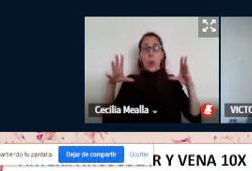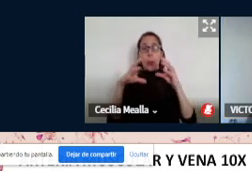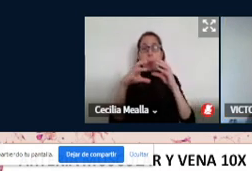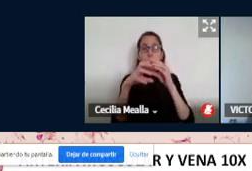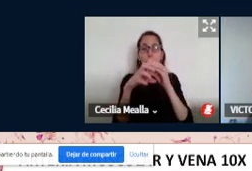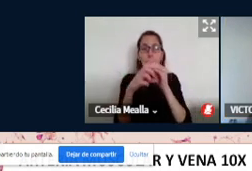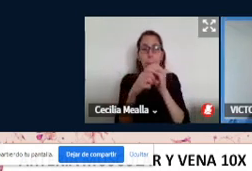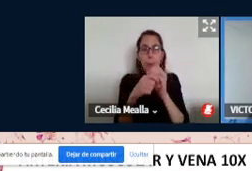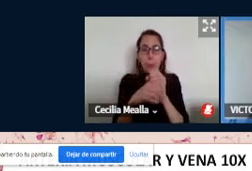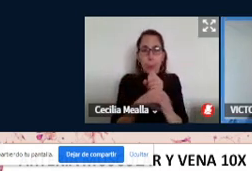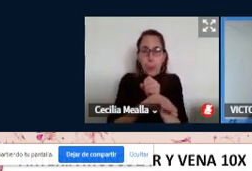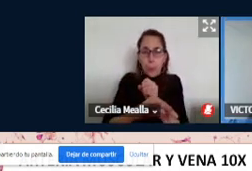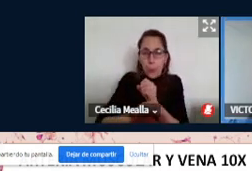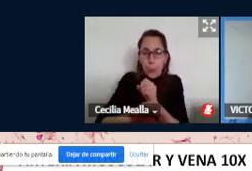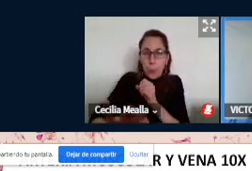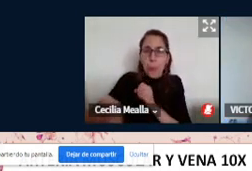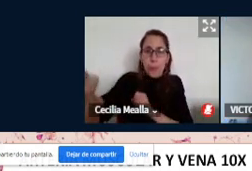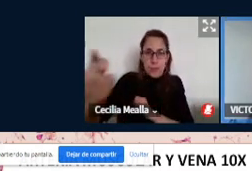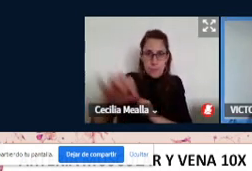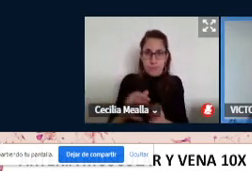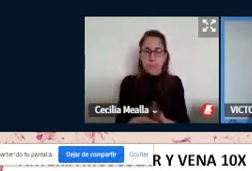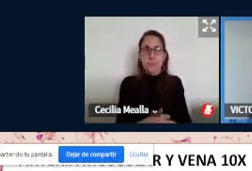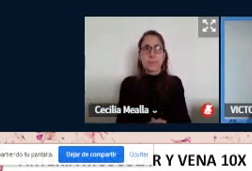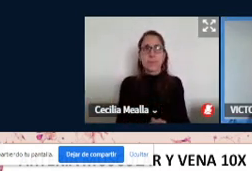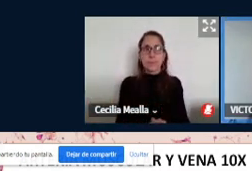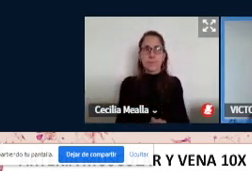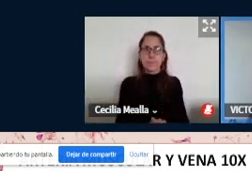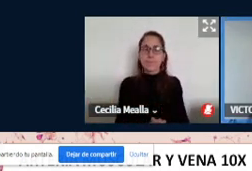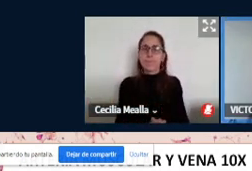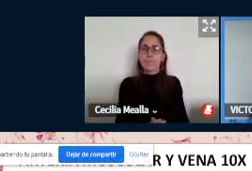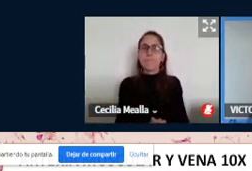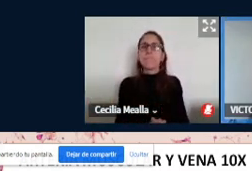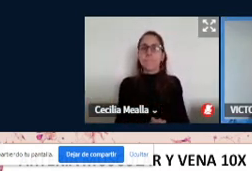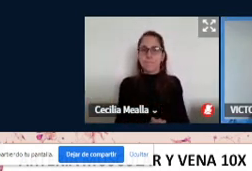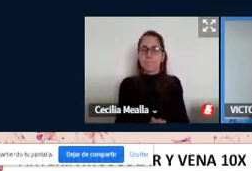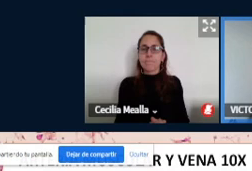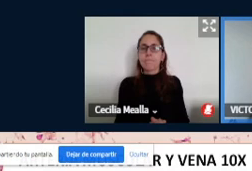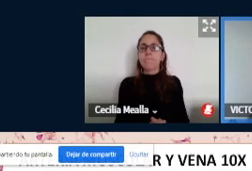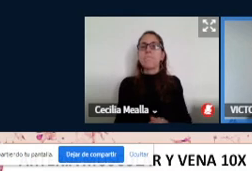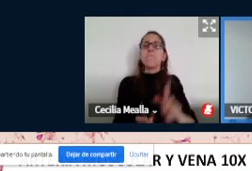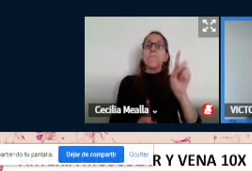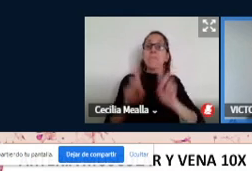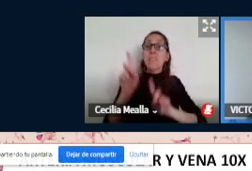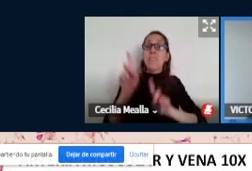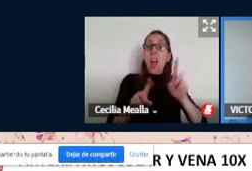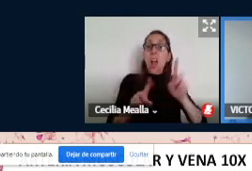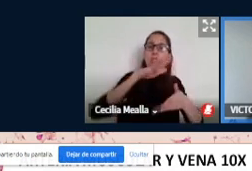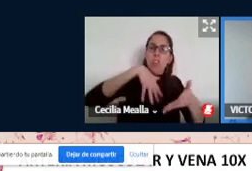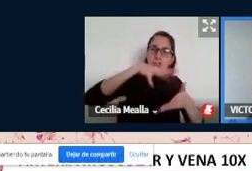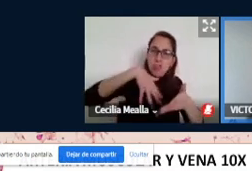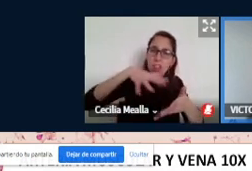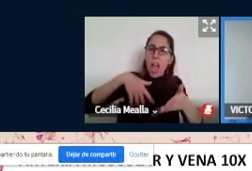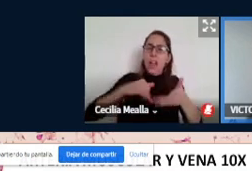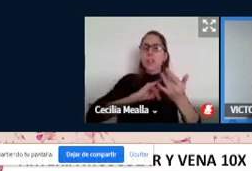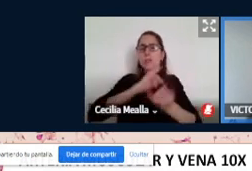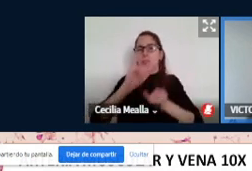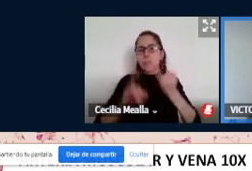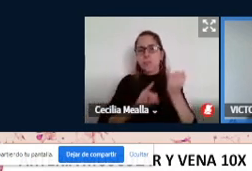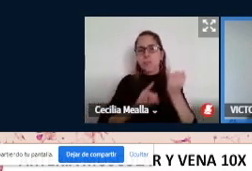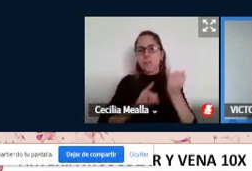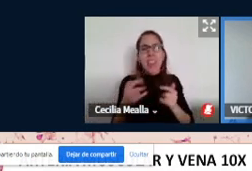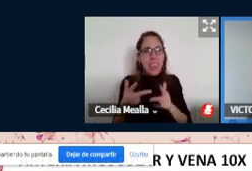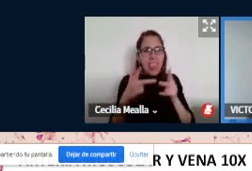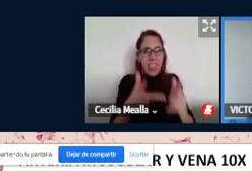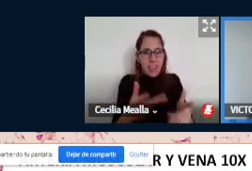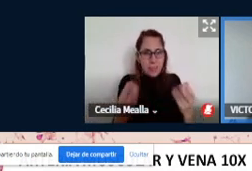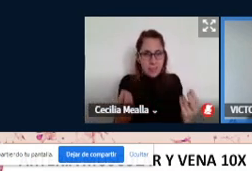chiquito. Bien, una cosa, en algunos textos, apuntes o algo, dicen que